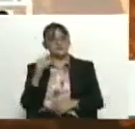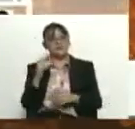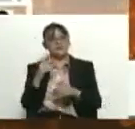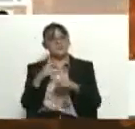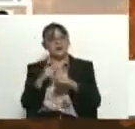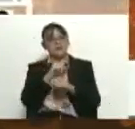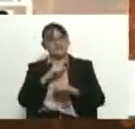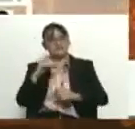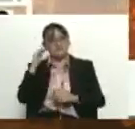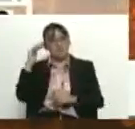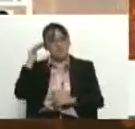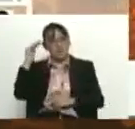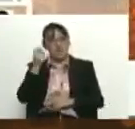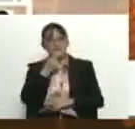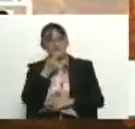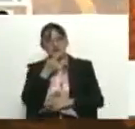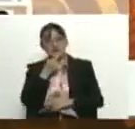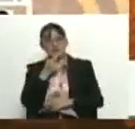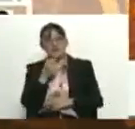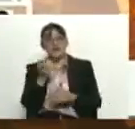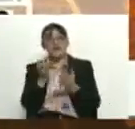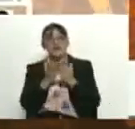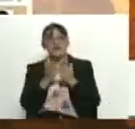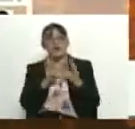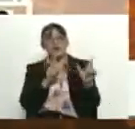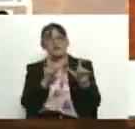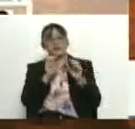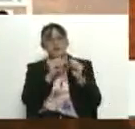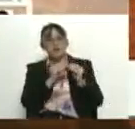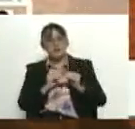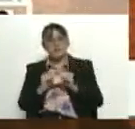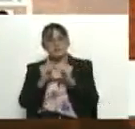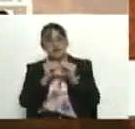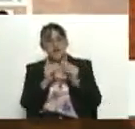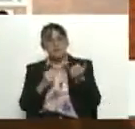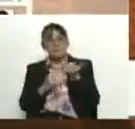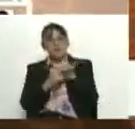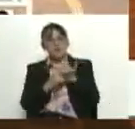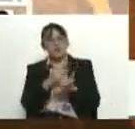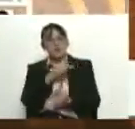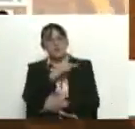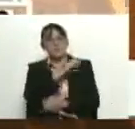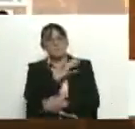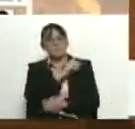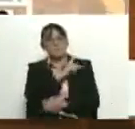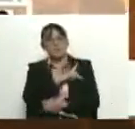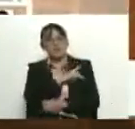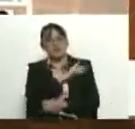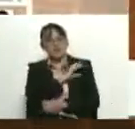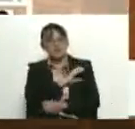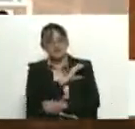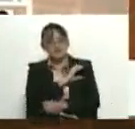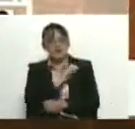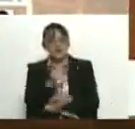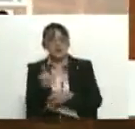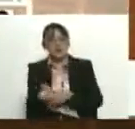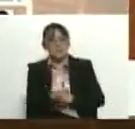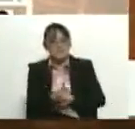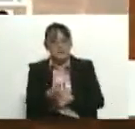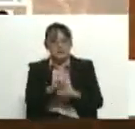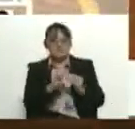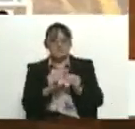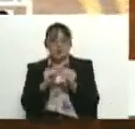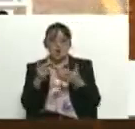la guardia nacional la escuela se había limpiado con el apoyo de Protección Civil los bomberos ya se restauró la cocina